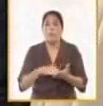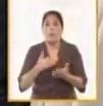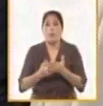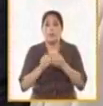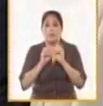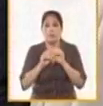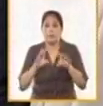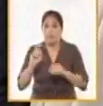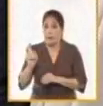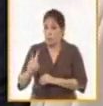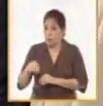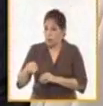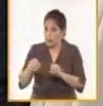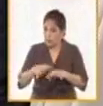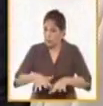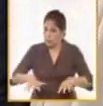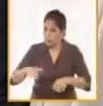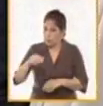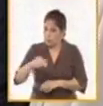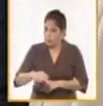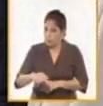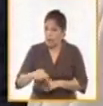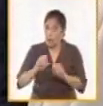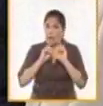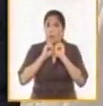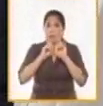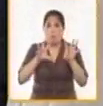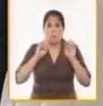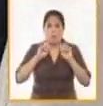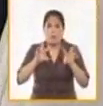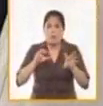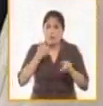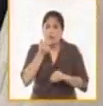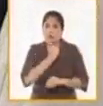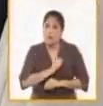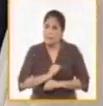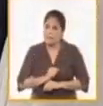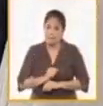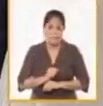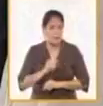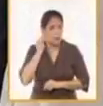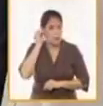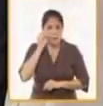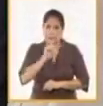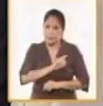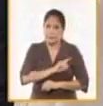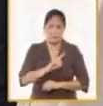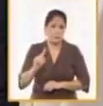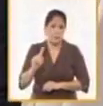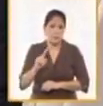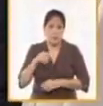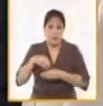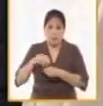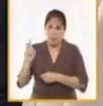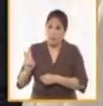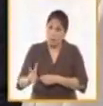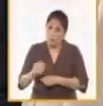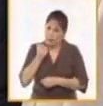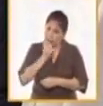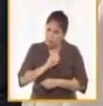Venezuela y en el contexto actual, obviamente no fue una campaña fácil, como nunca sucede en Venezuela. Bueno,